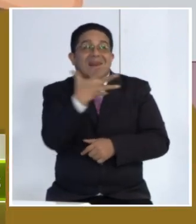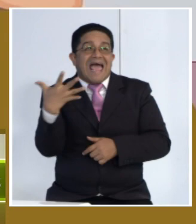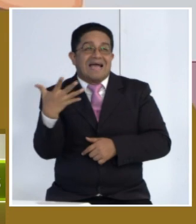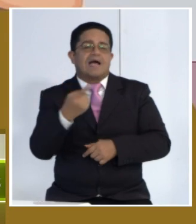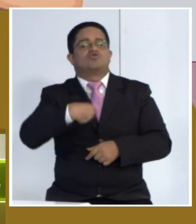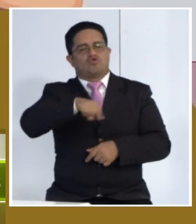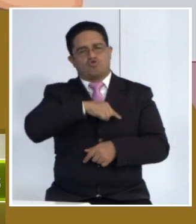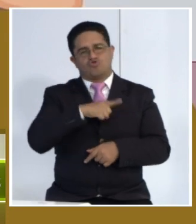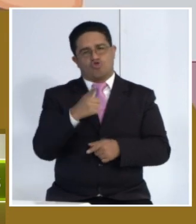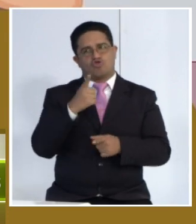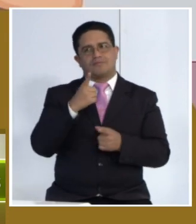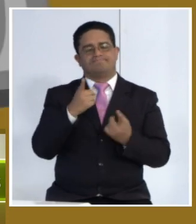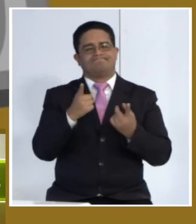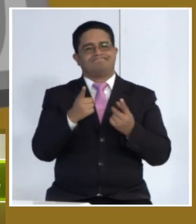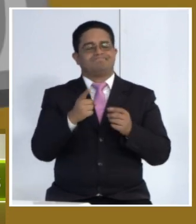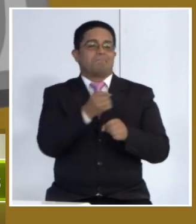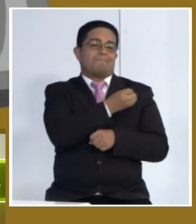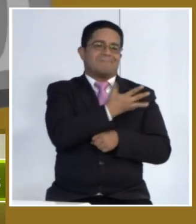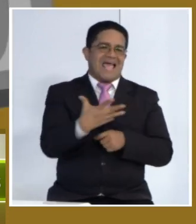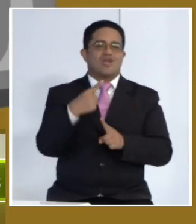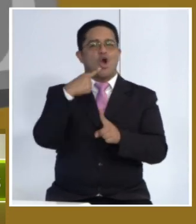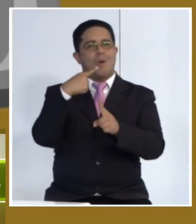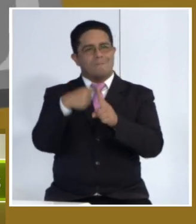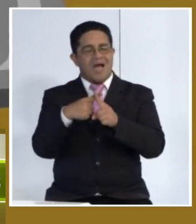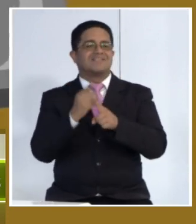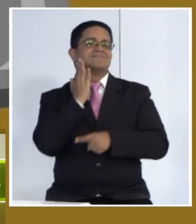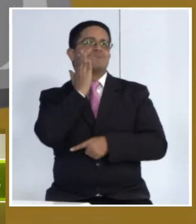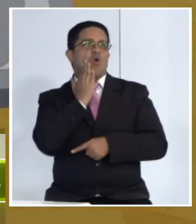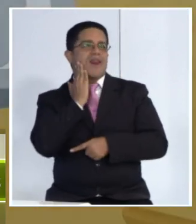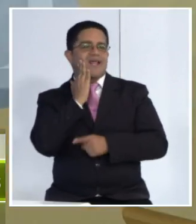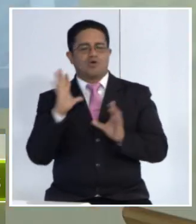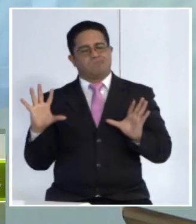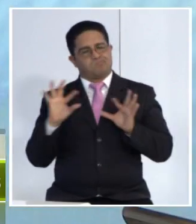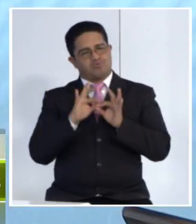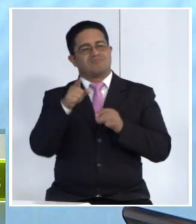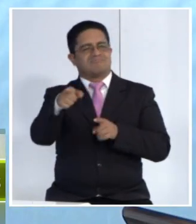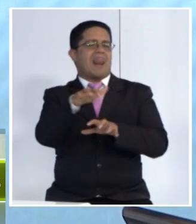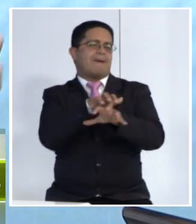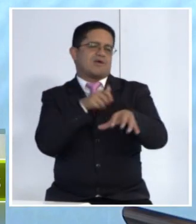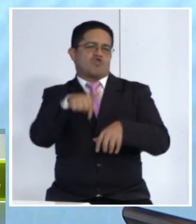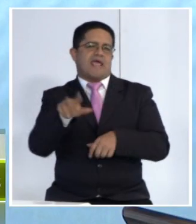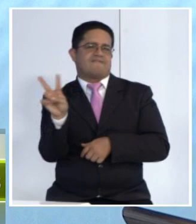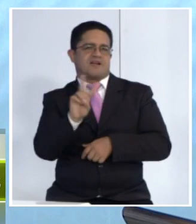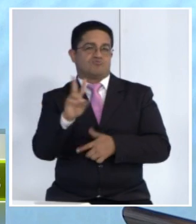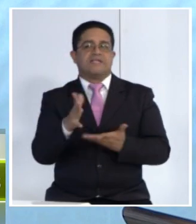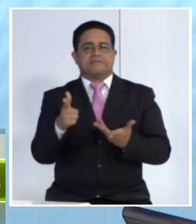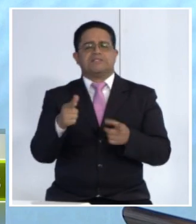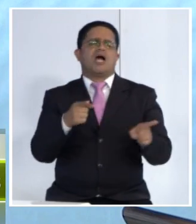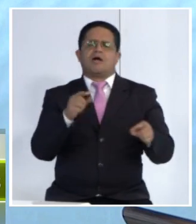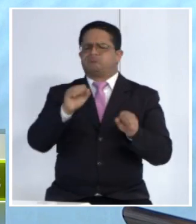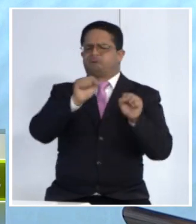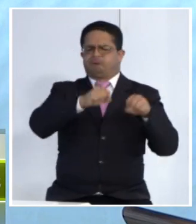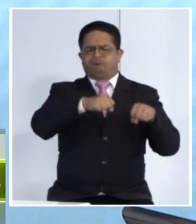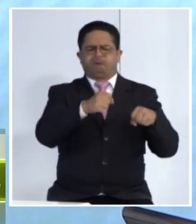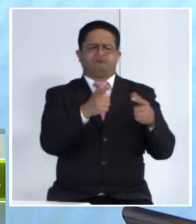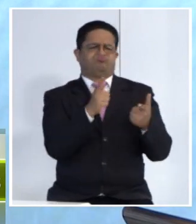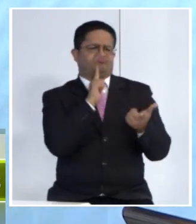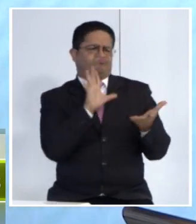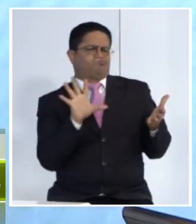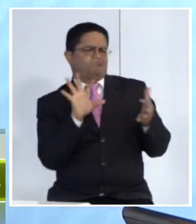somos raza mezclada, Sí, tienen bueno, aproximadamente... una gran mezcla sí, acá en tal el cual, país. sí, una mezcla bellísima.